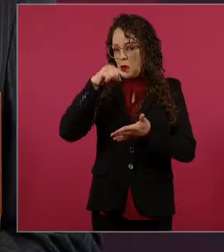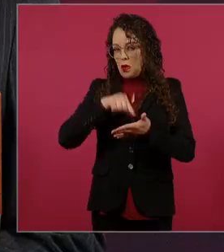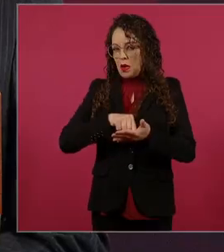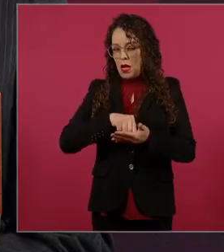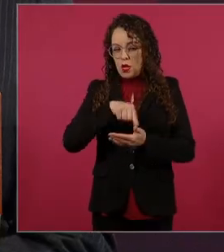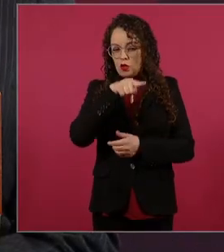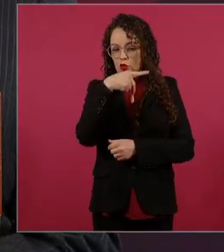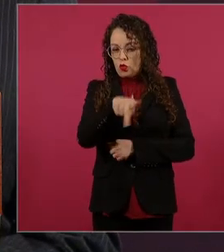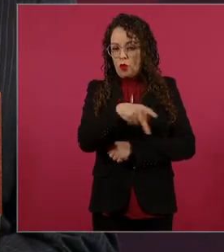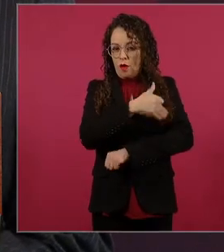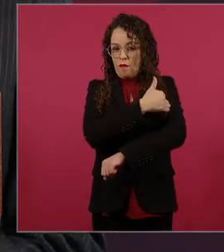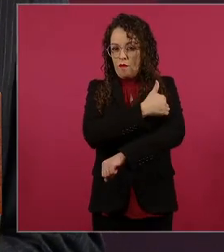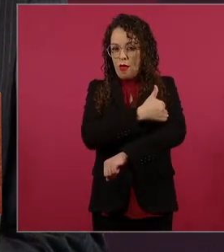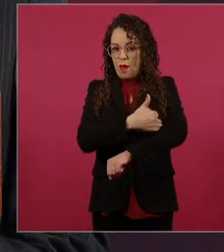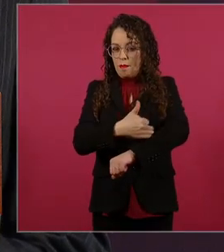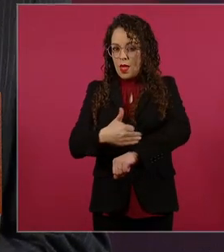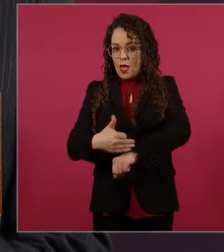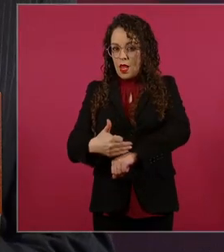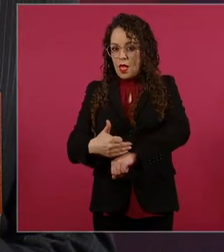no valoró